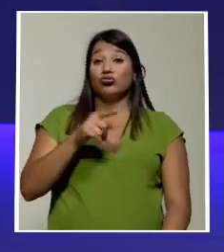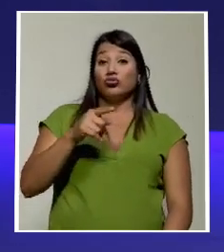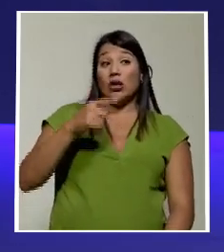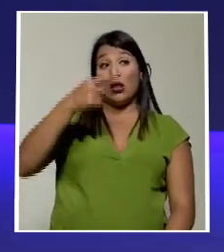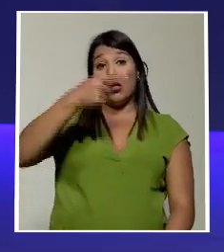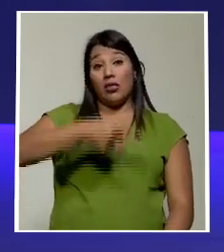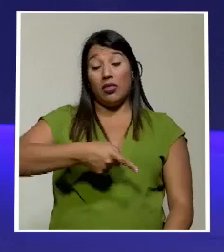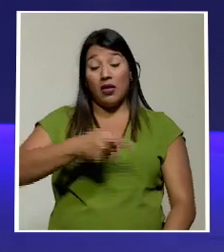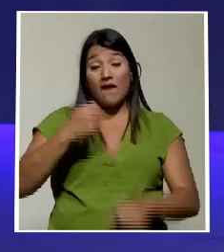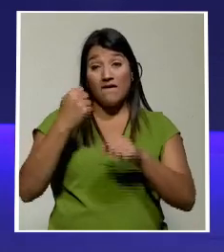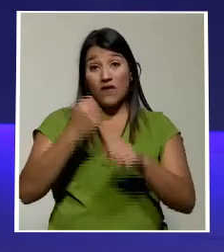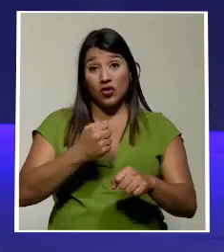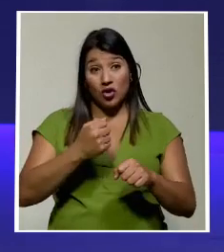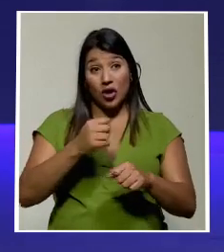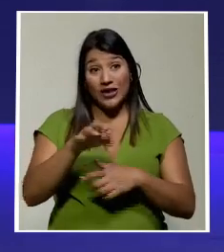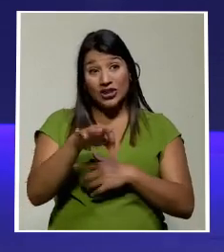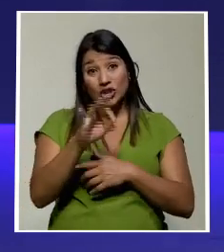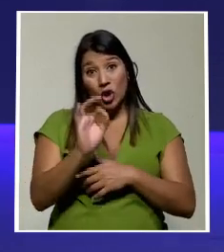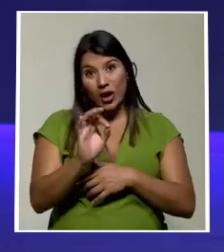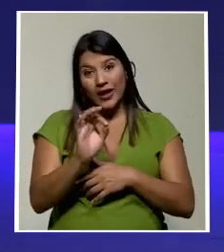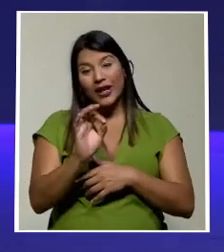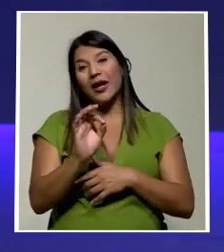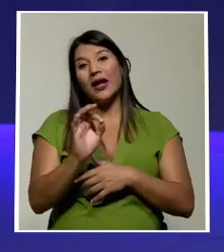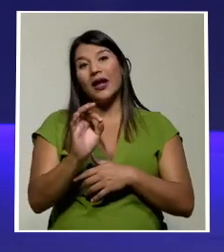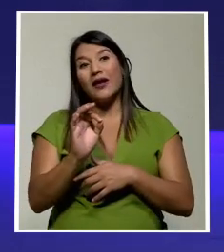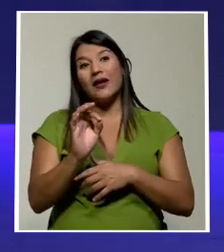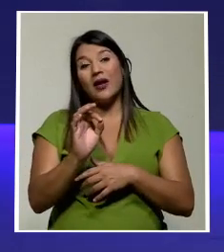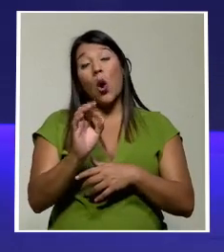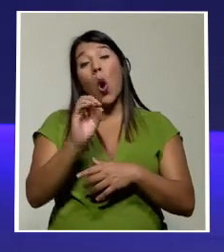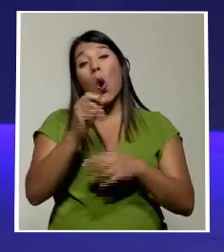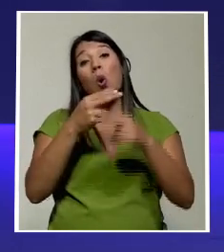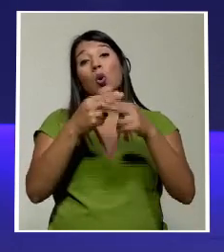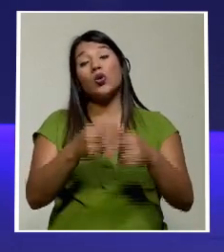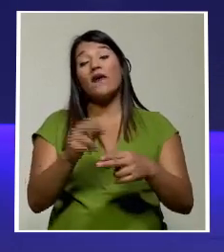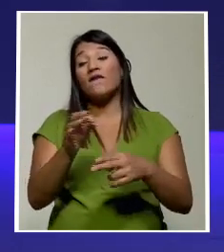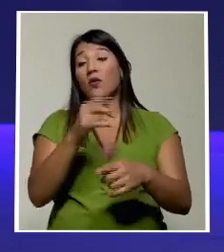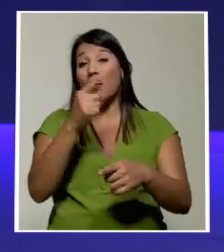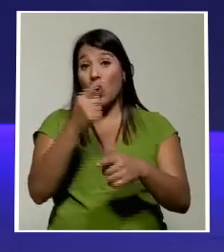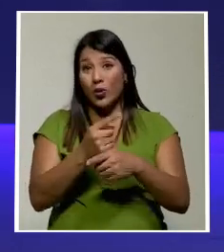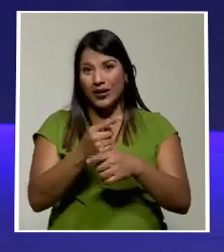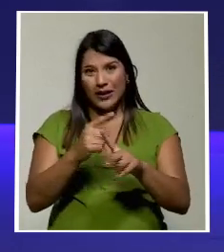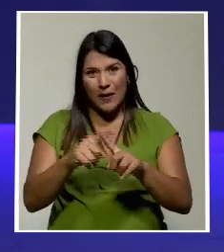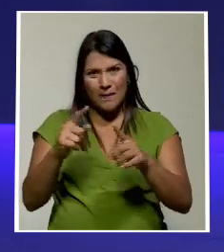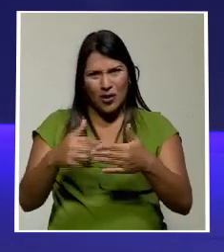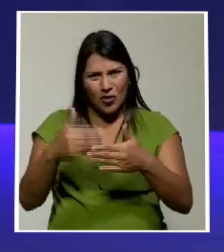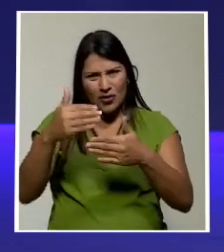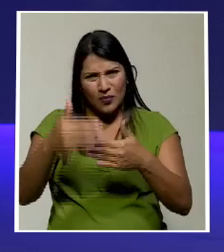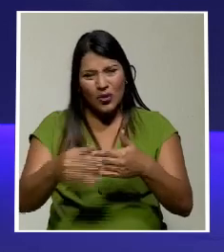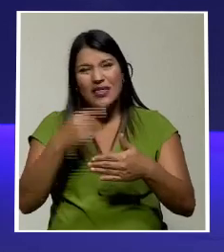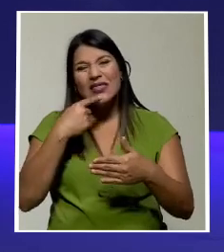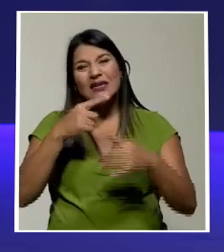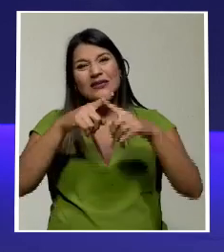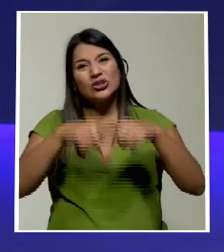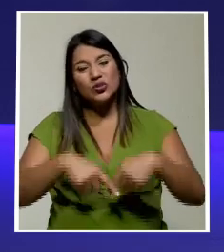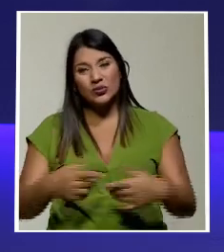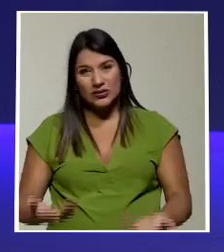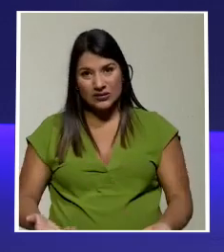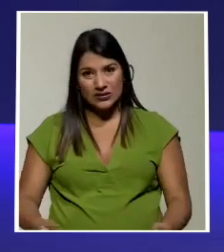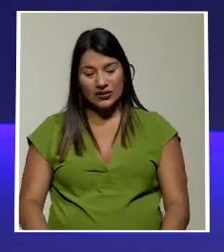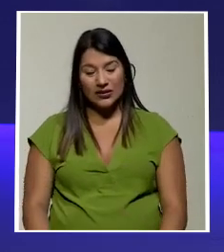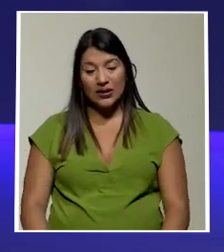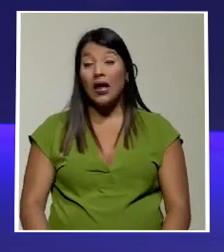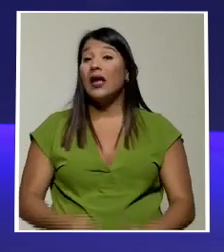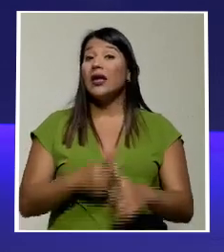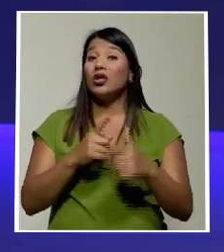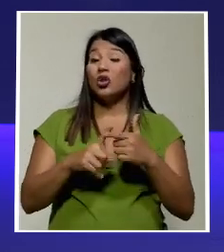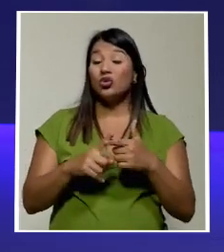Fundación readjudicar y unos días después otra división de la misma Contraloría le dice suspenda. Estamos ante